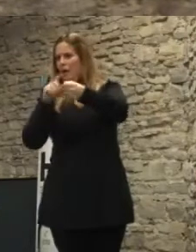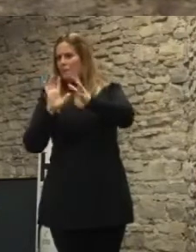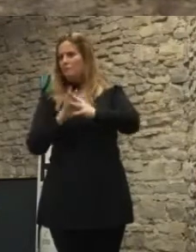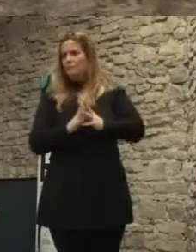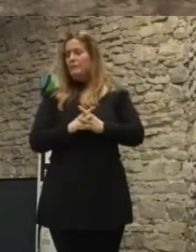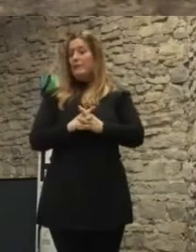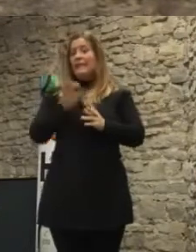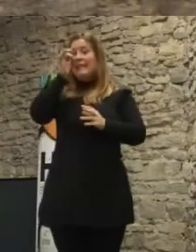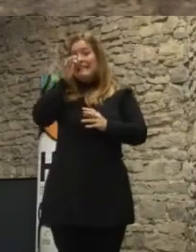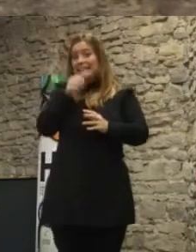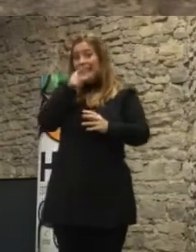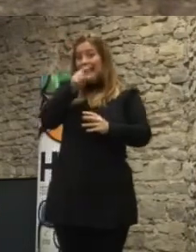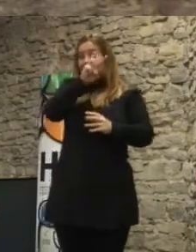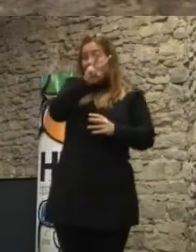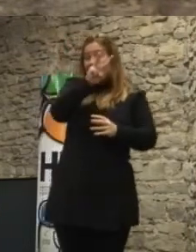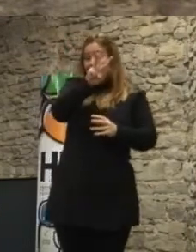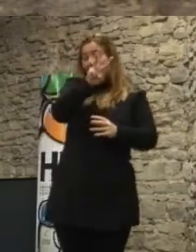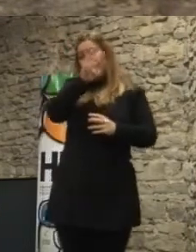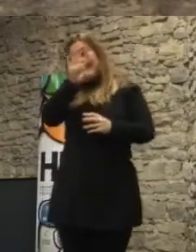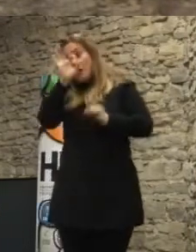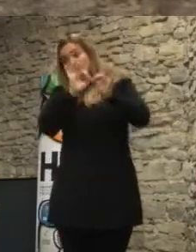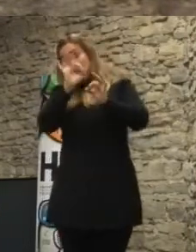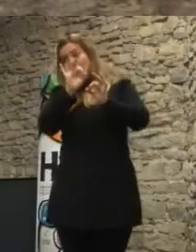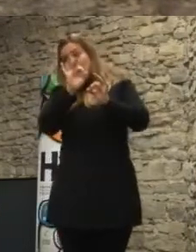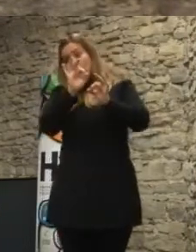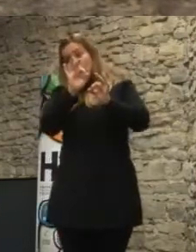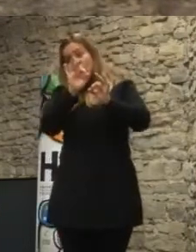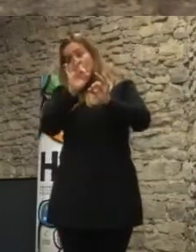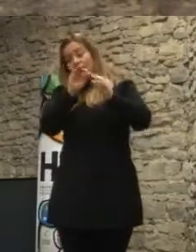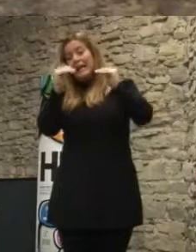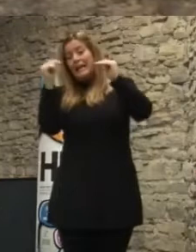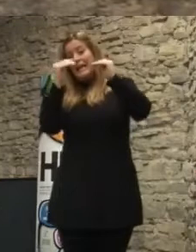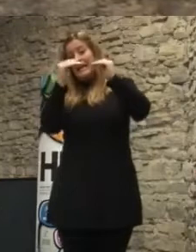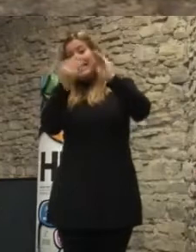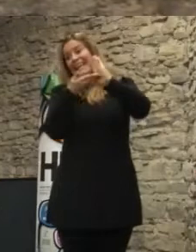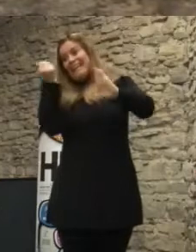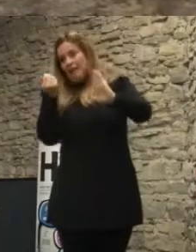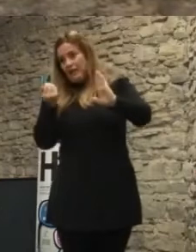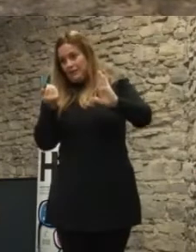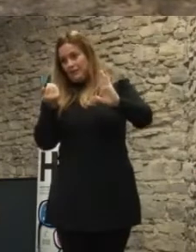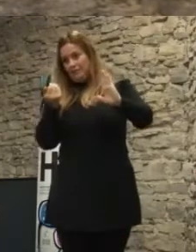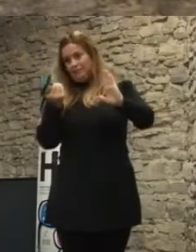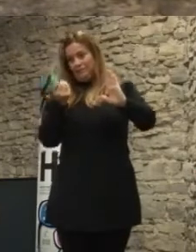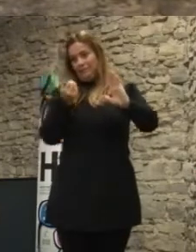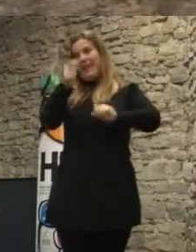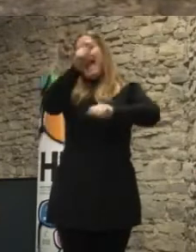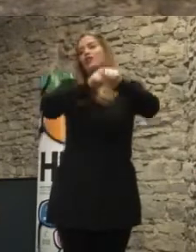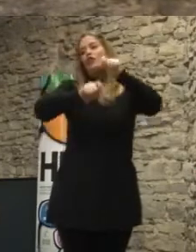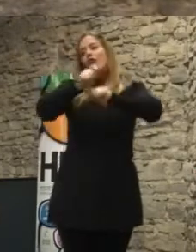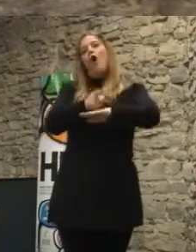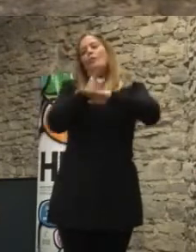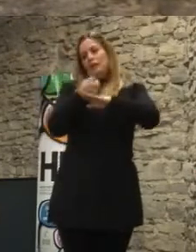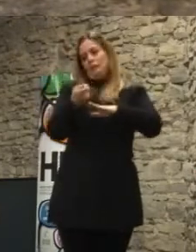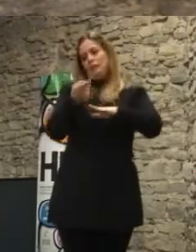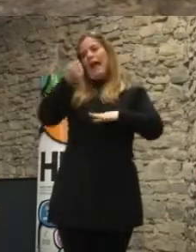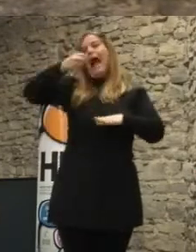Si de ahí quitas el asociacionismo obligatorio, la cuota de la AMPA, no sé qué,